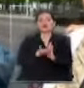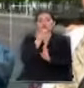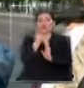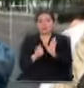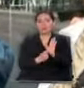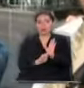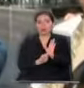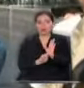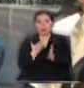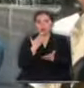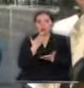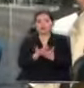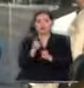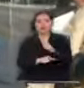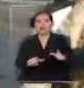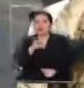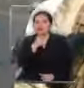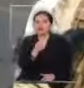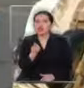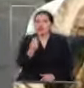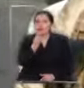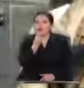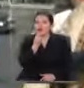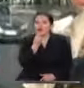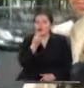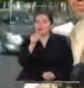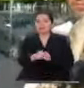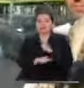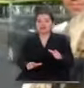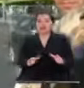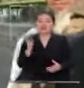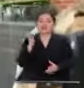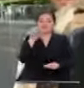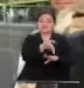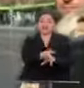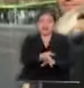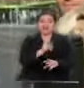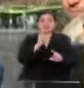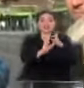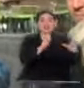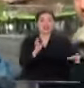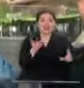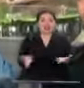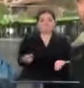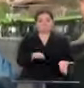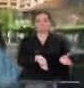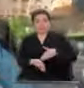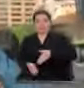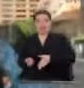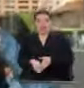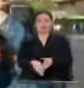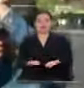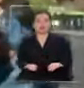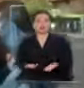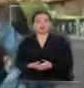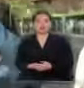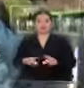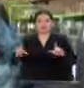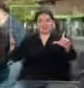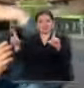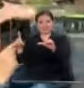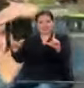cuando la gente no tiene para comer, cuando la gente está saqueando pañales y la muestra en la televisión mostrando la porno miseria que se está viendo en la televisión chilena. ¿La